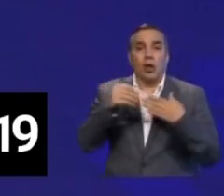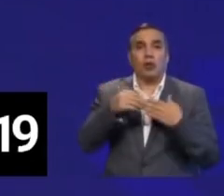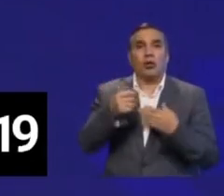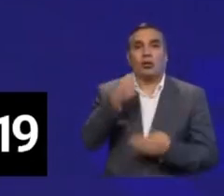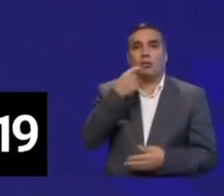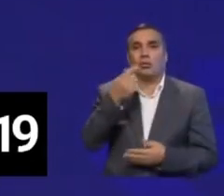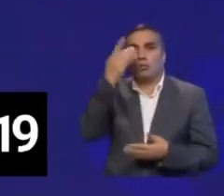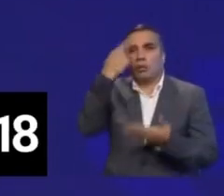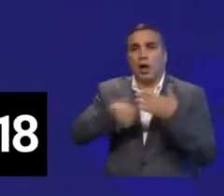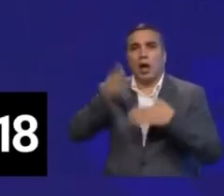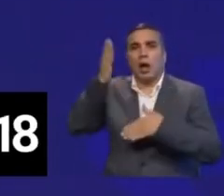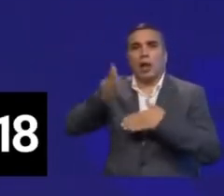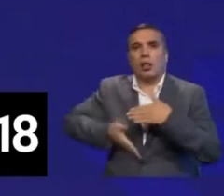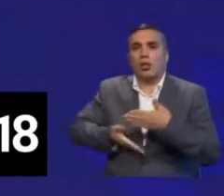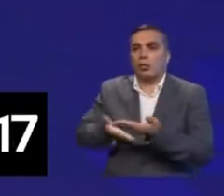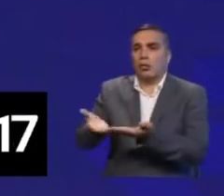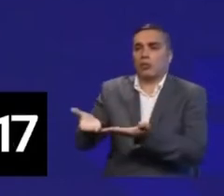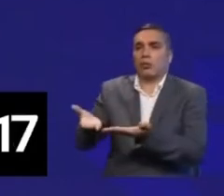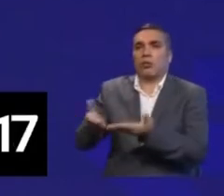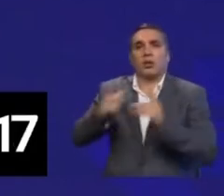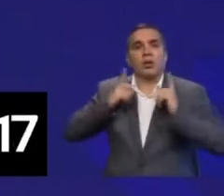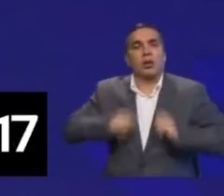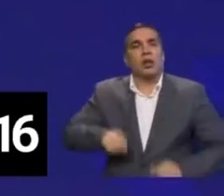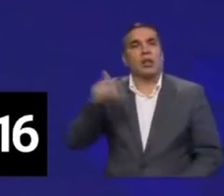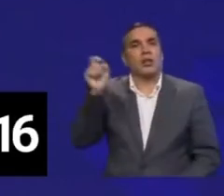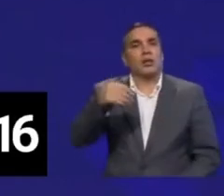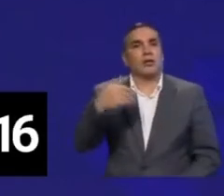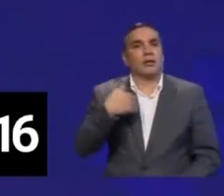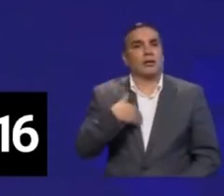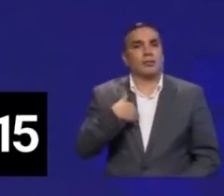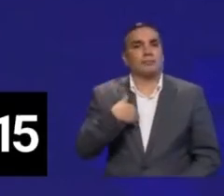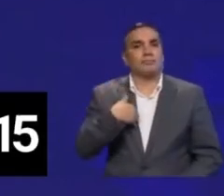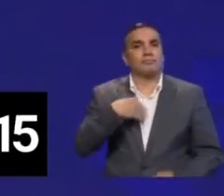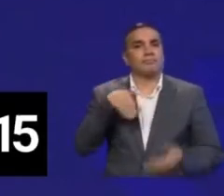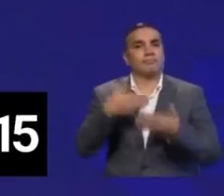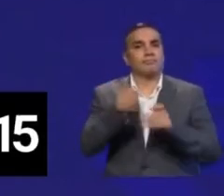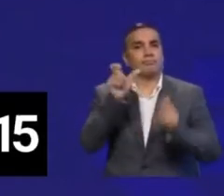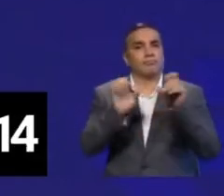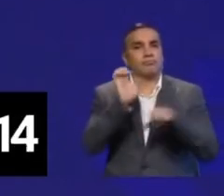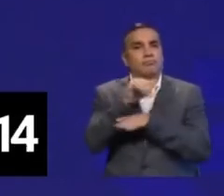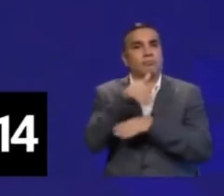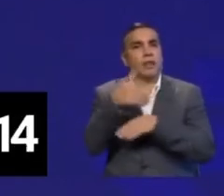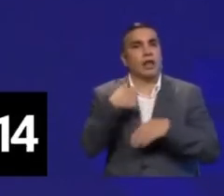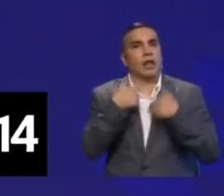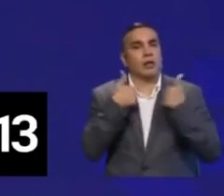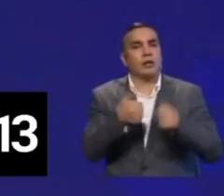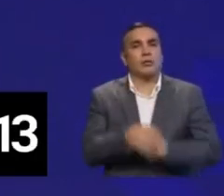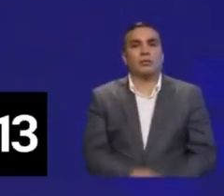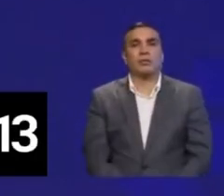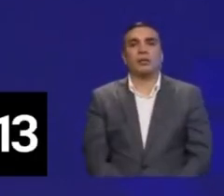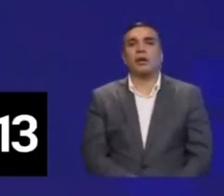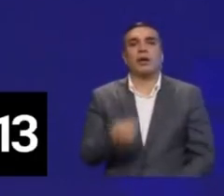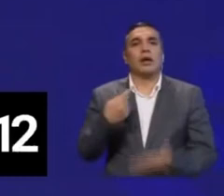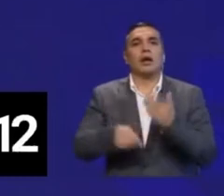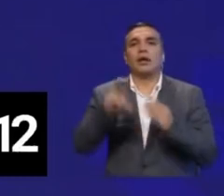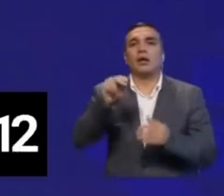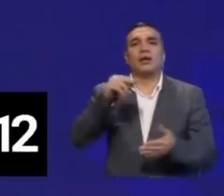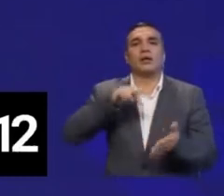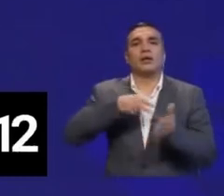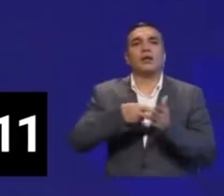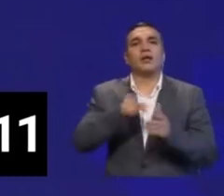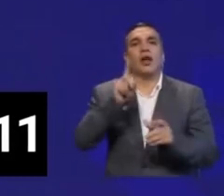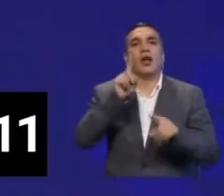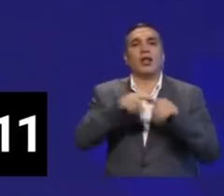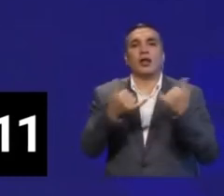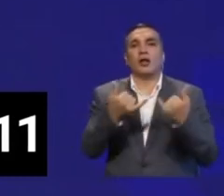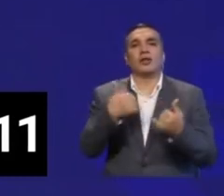votaron por estar caducadas. La salud tiene que ser disponible a todos los ecuatorianos, que no siga siendo un privilegio como hasta